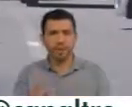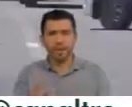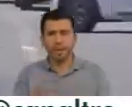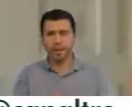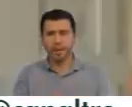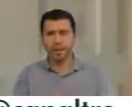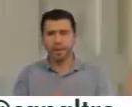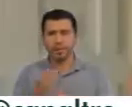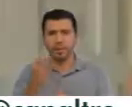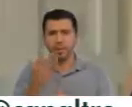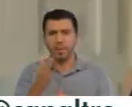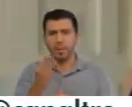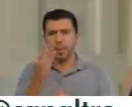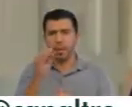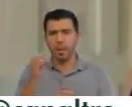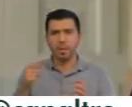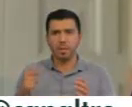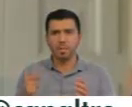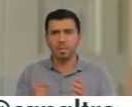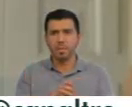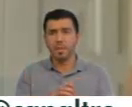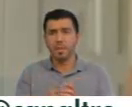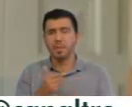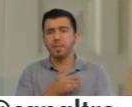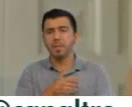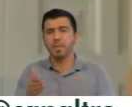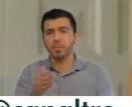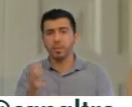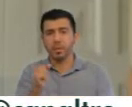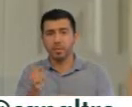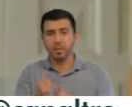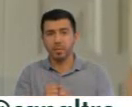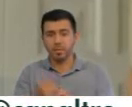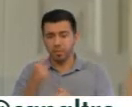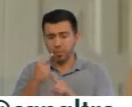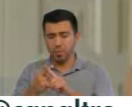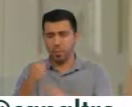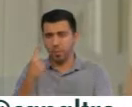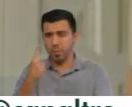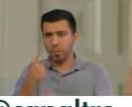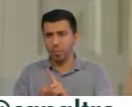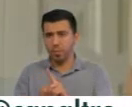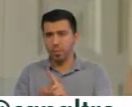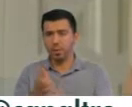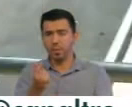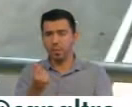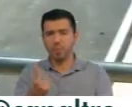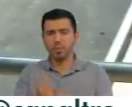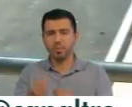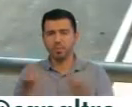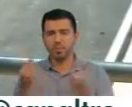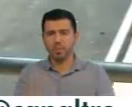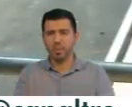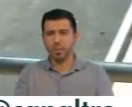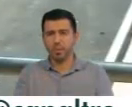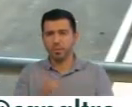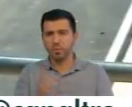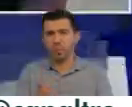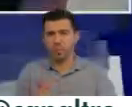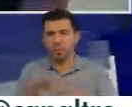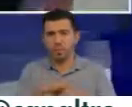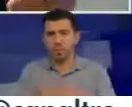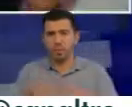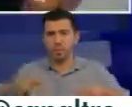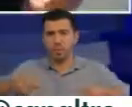más o menos de 30 mil millones de pesos multiplique 30 mil por un mes para la pérdida tan grande que tiene el gremio los taxistas